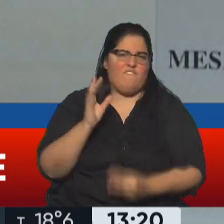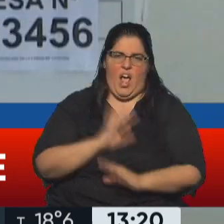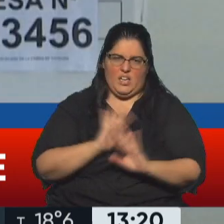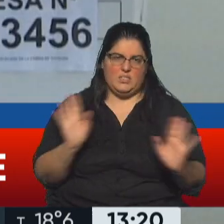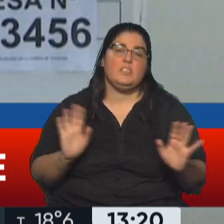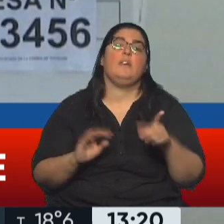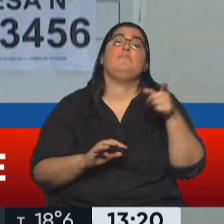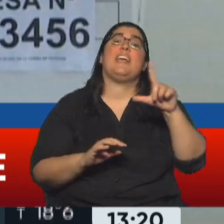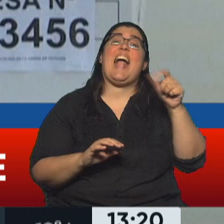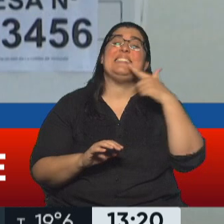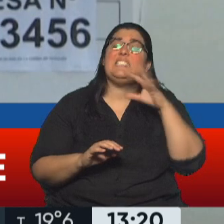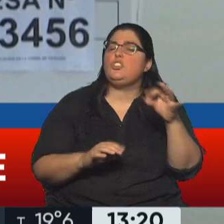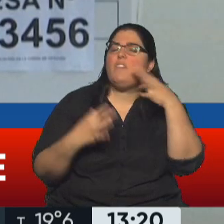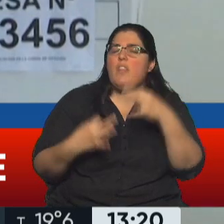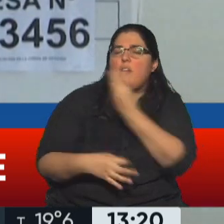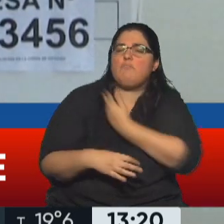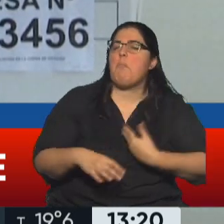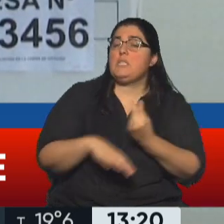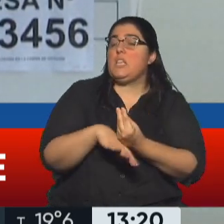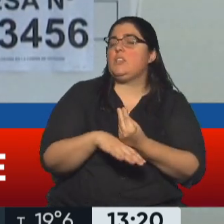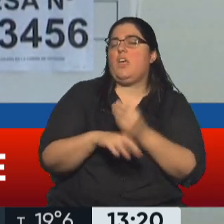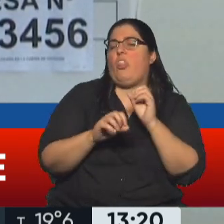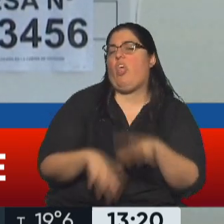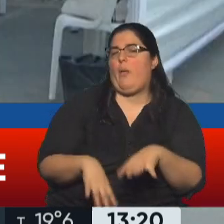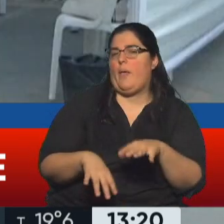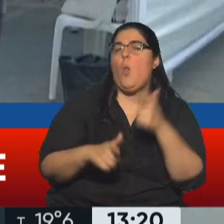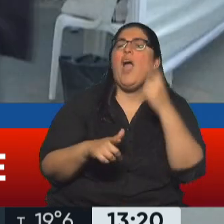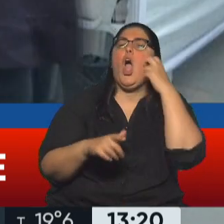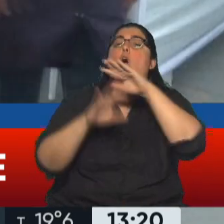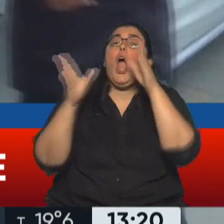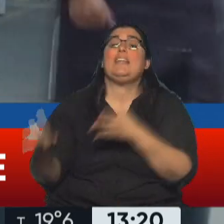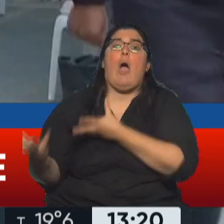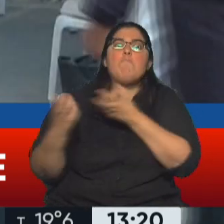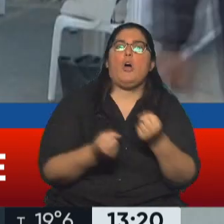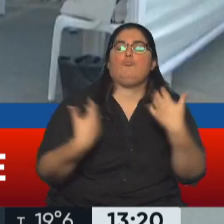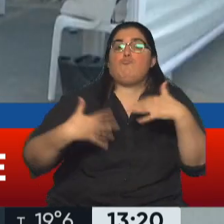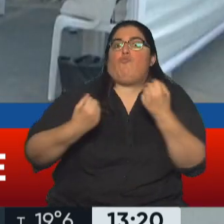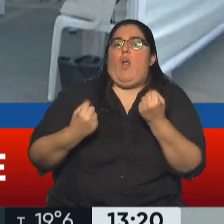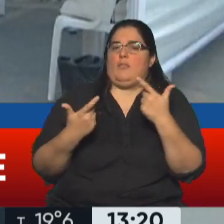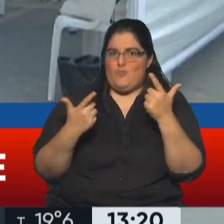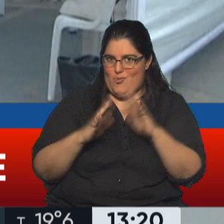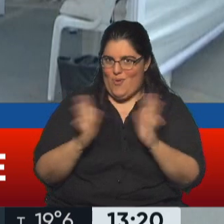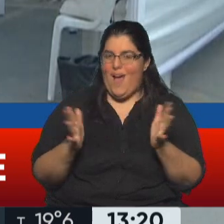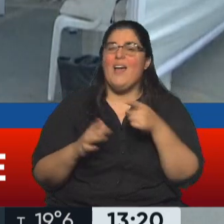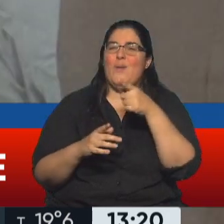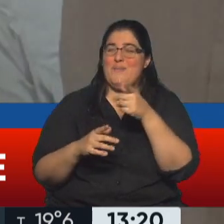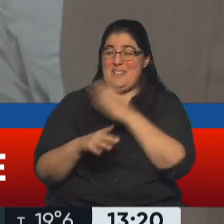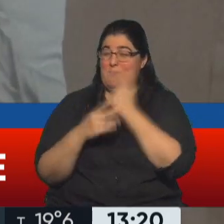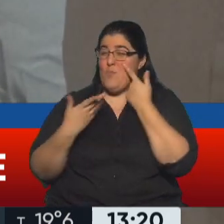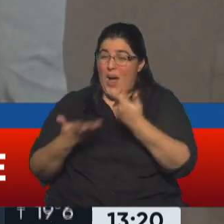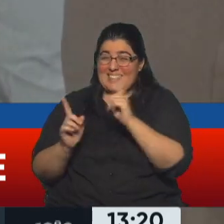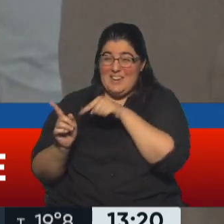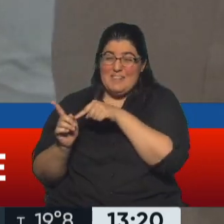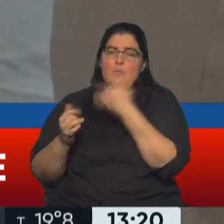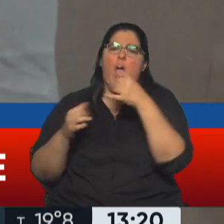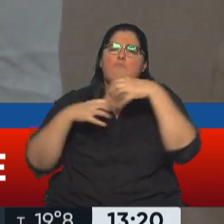un presidente muy débil, porque no tiene una bancada parlamentaria en un Congreso que, como ustedes bien han presentado, es un Congreso muy